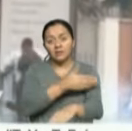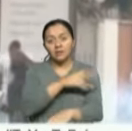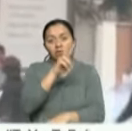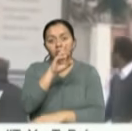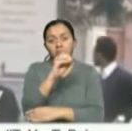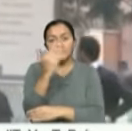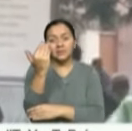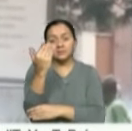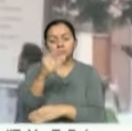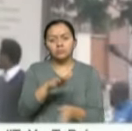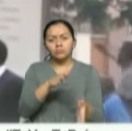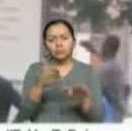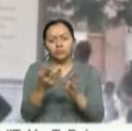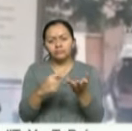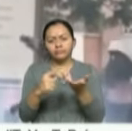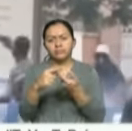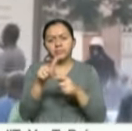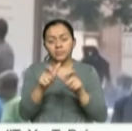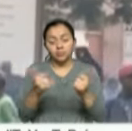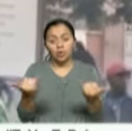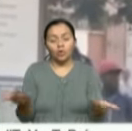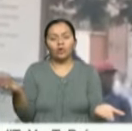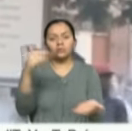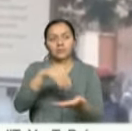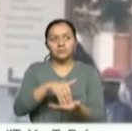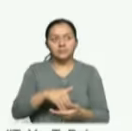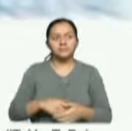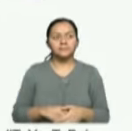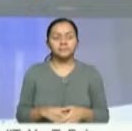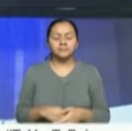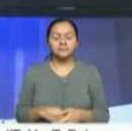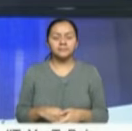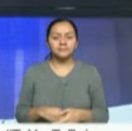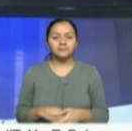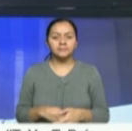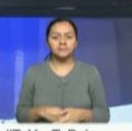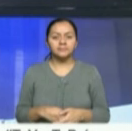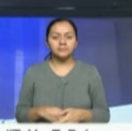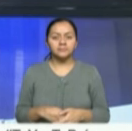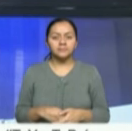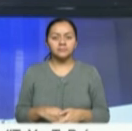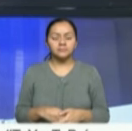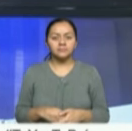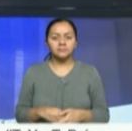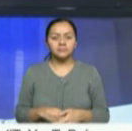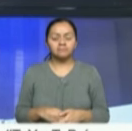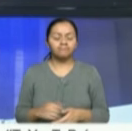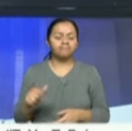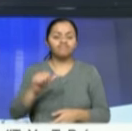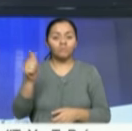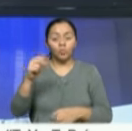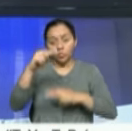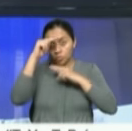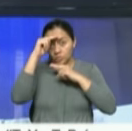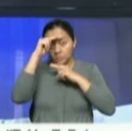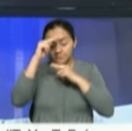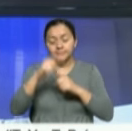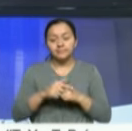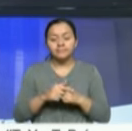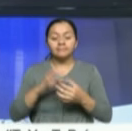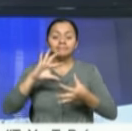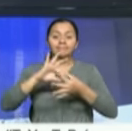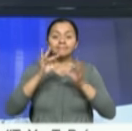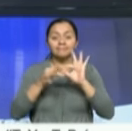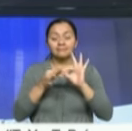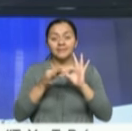2015, en las que murieron decenas de personas. Y en otro tipo de noticias, los Juegos Paralímpicos